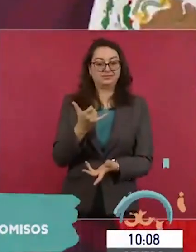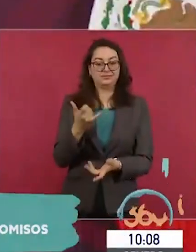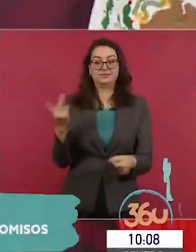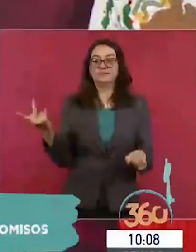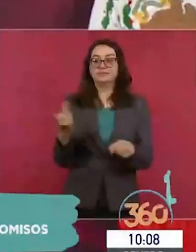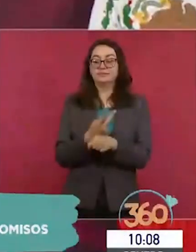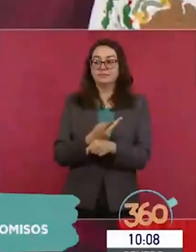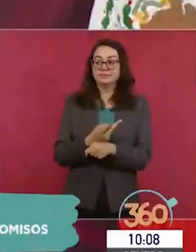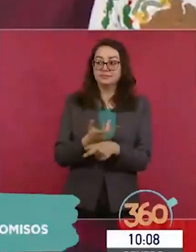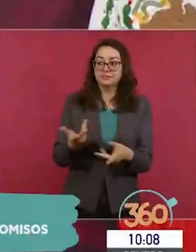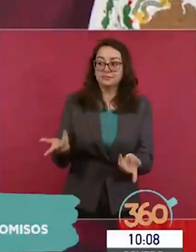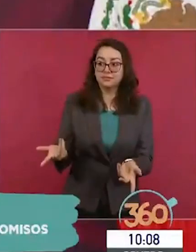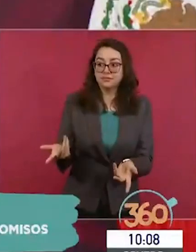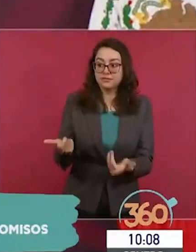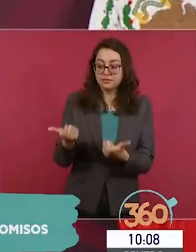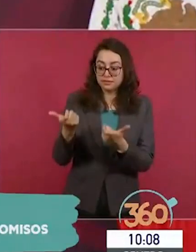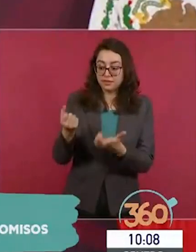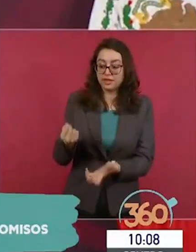pasó.